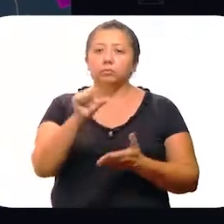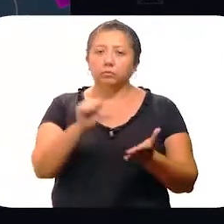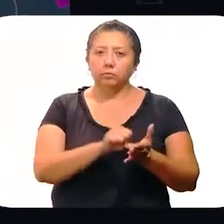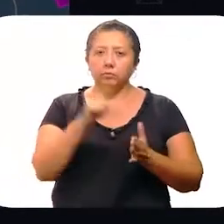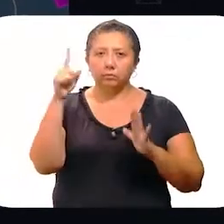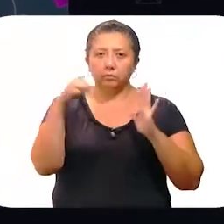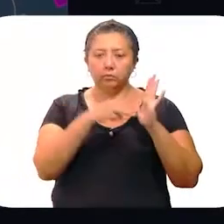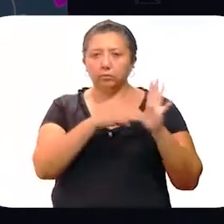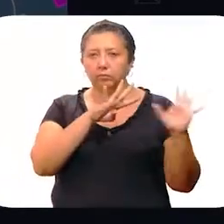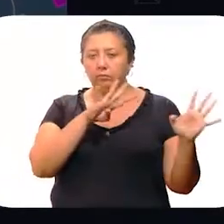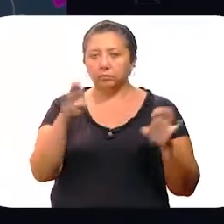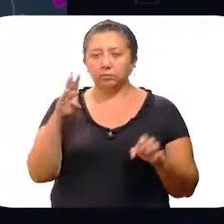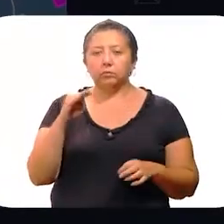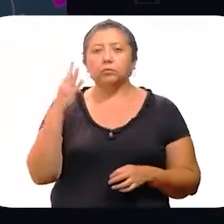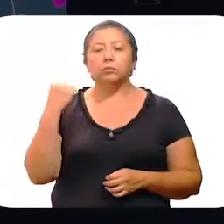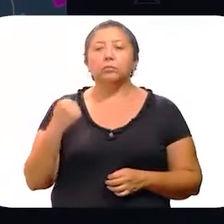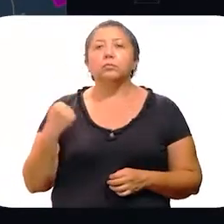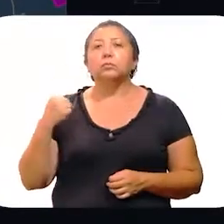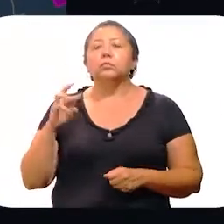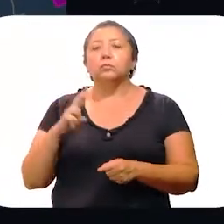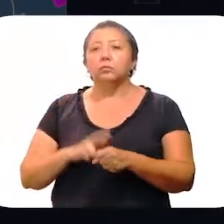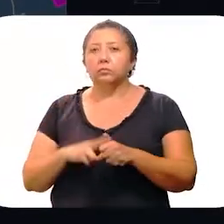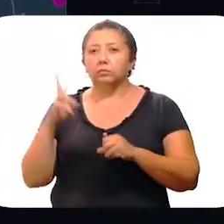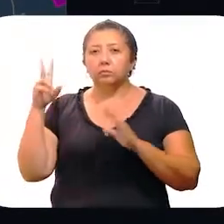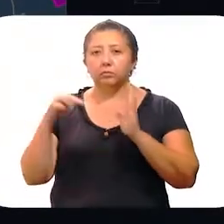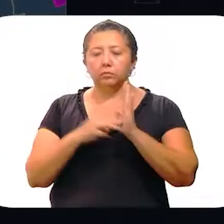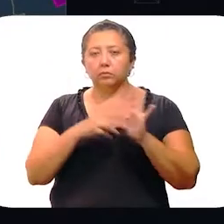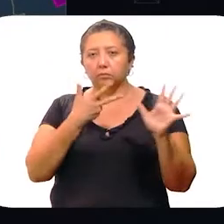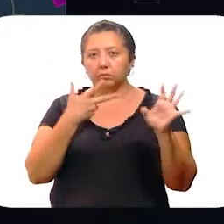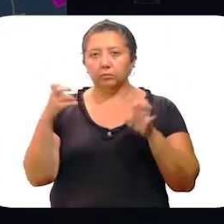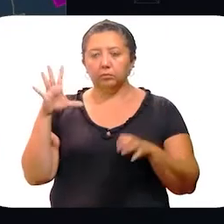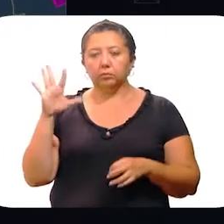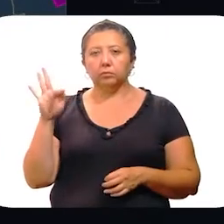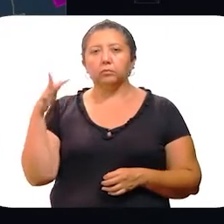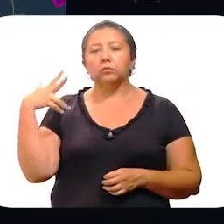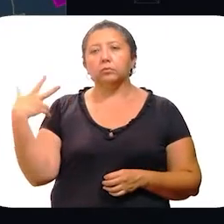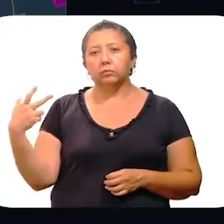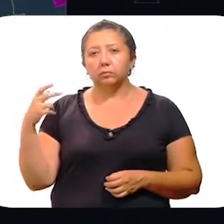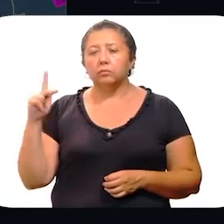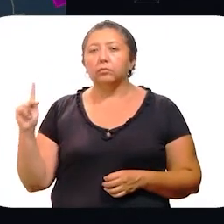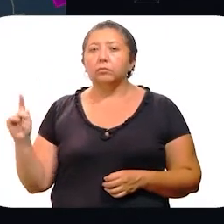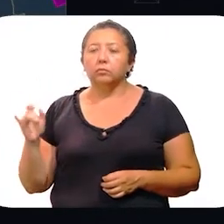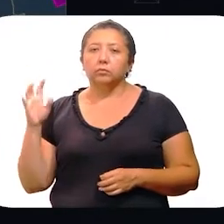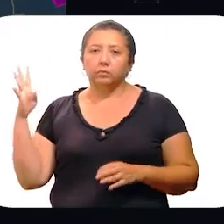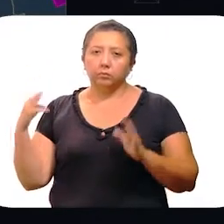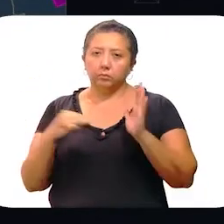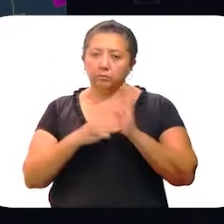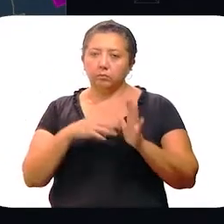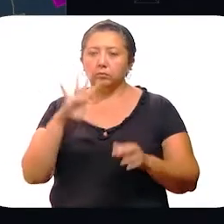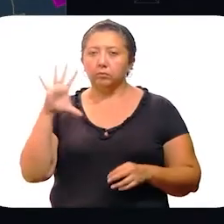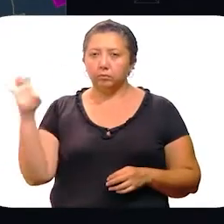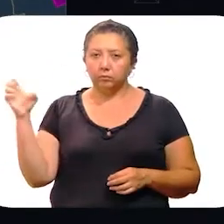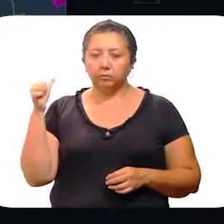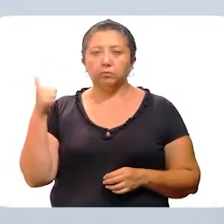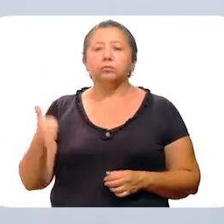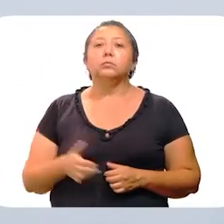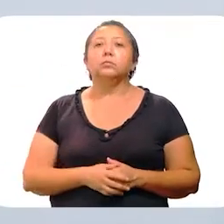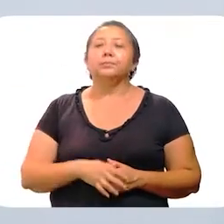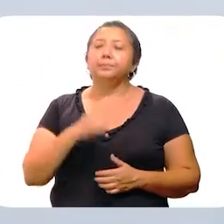centro 1,999, en la zona sur 2,848, en la zona poniente